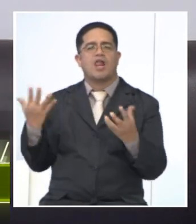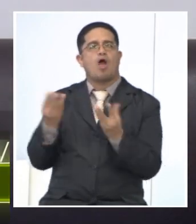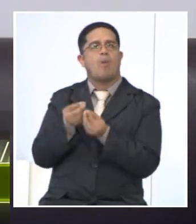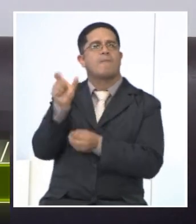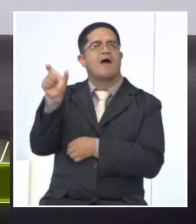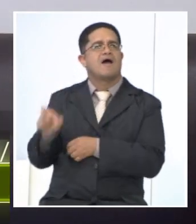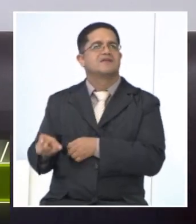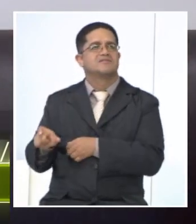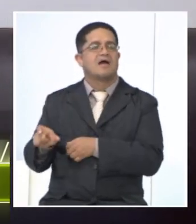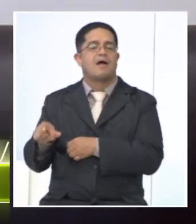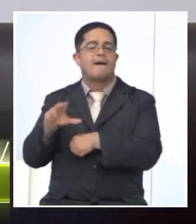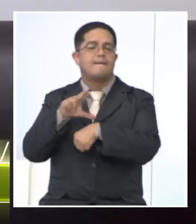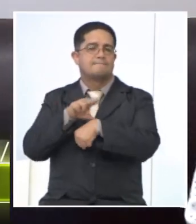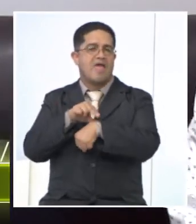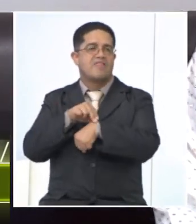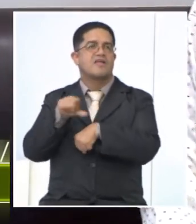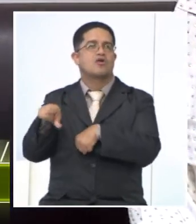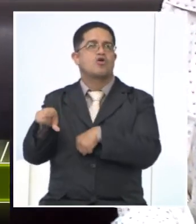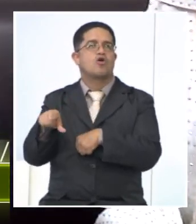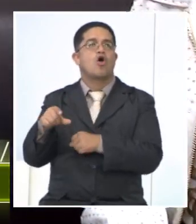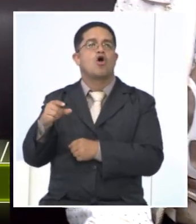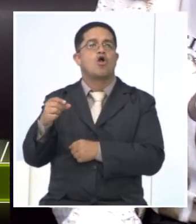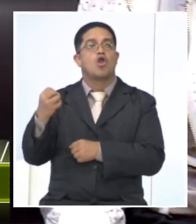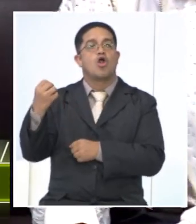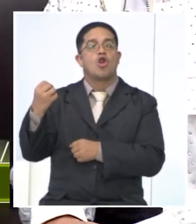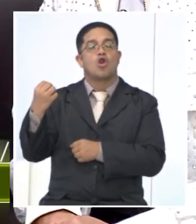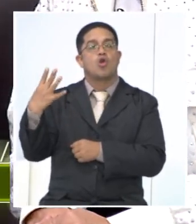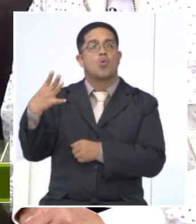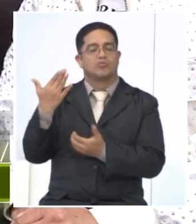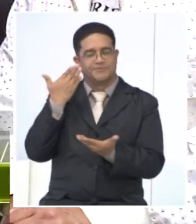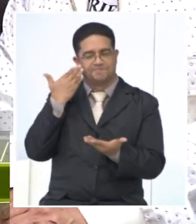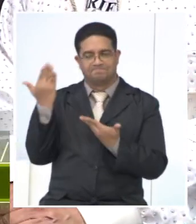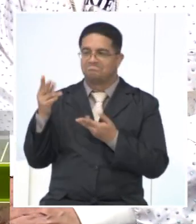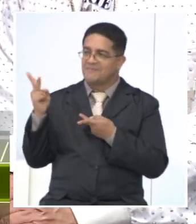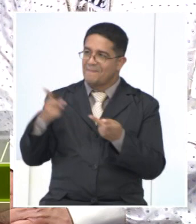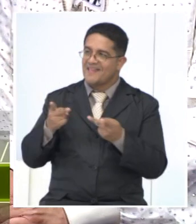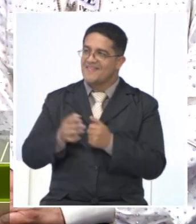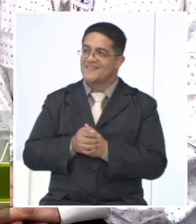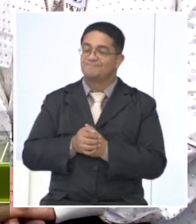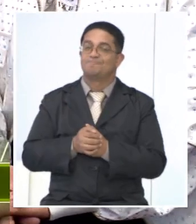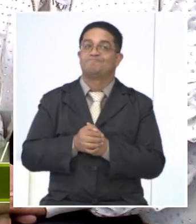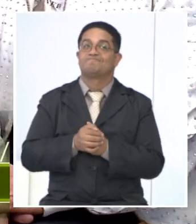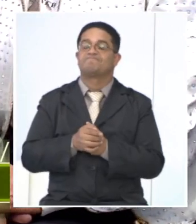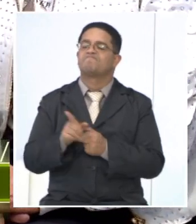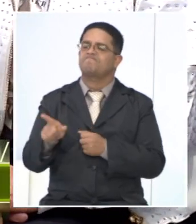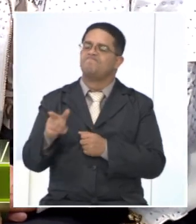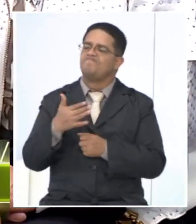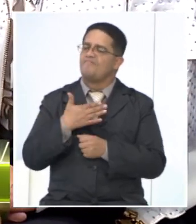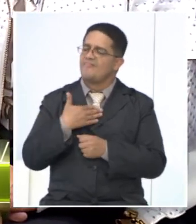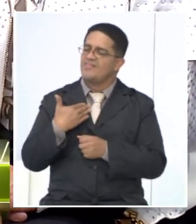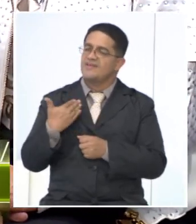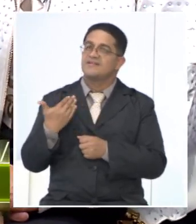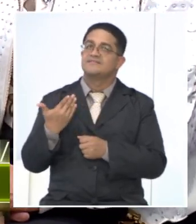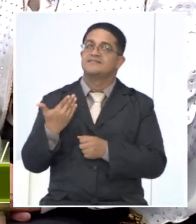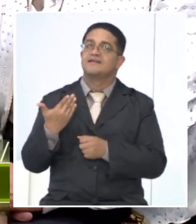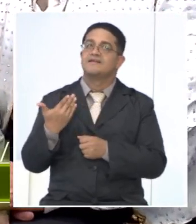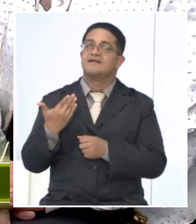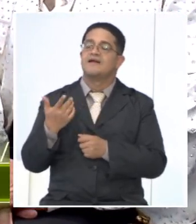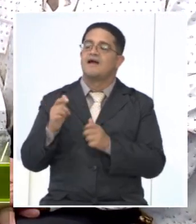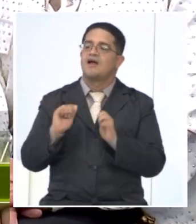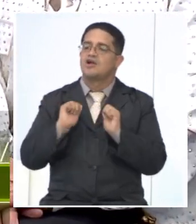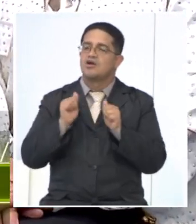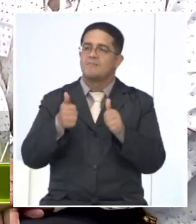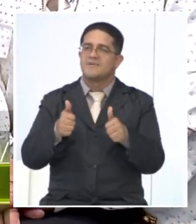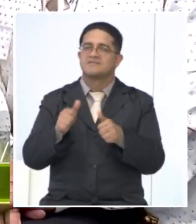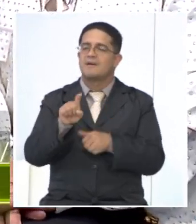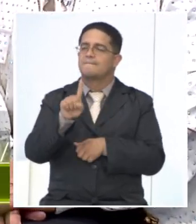oportunidad la médico sexólogo Luz Jaimes. Bienvenida a la pantalla de Globovisión, doctora. Doctora, quisiera precisamente empezar